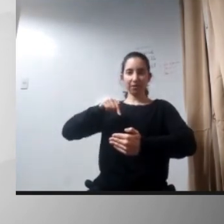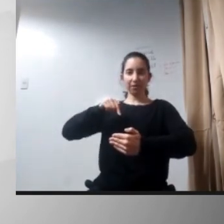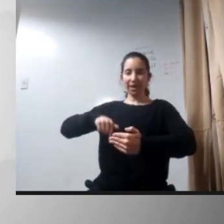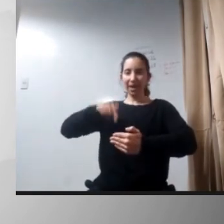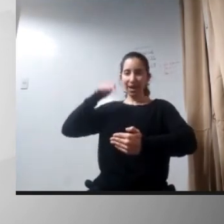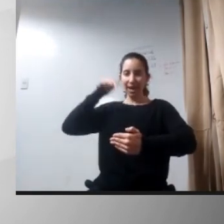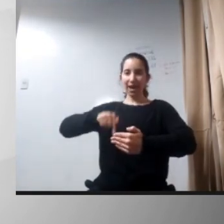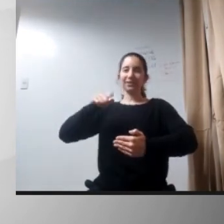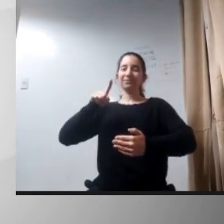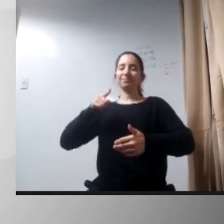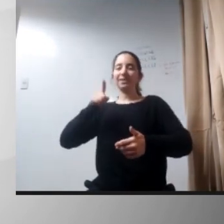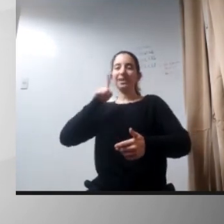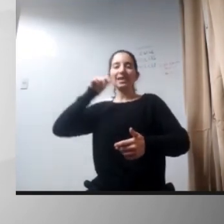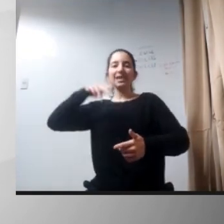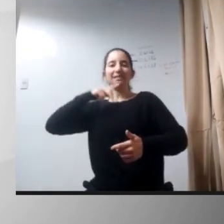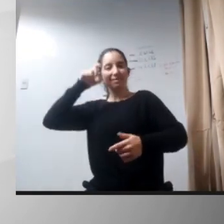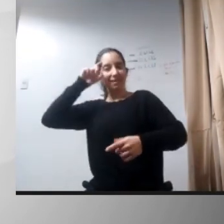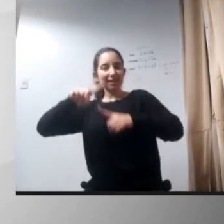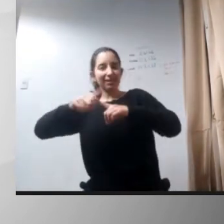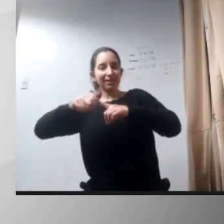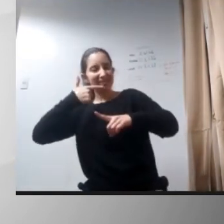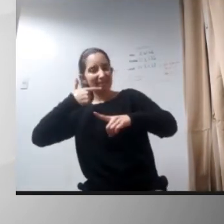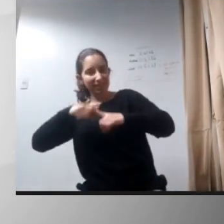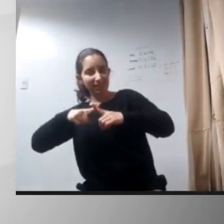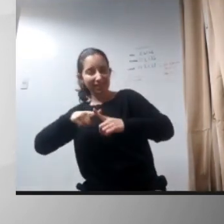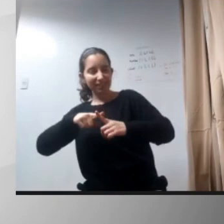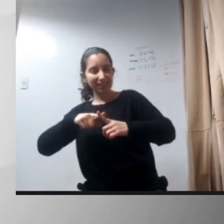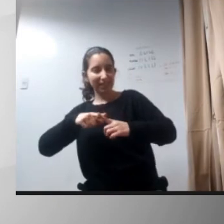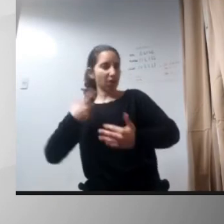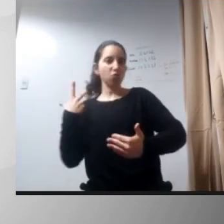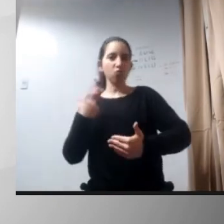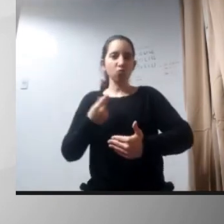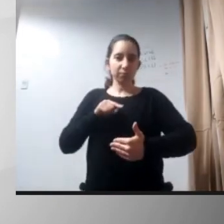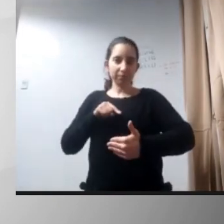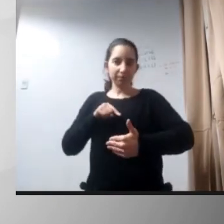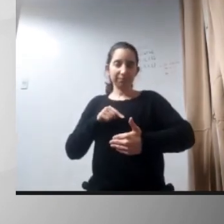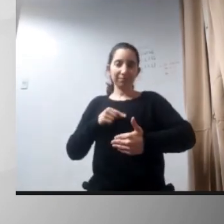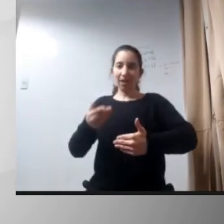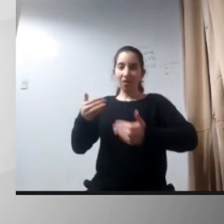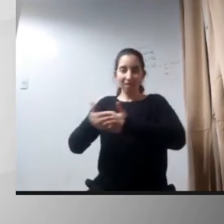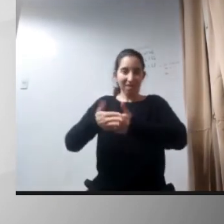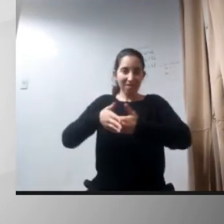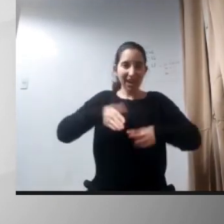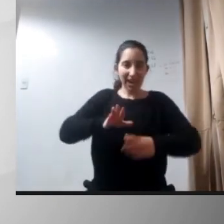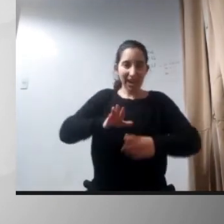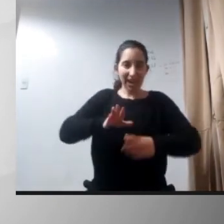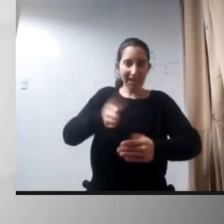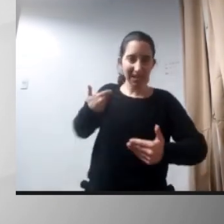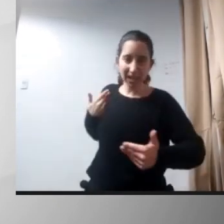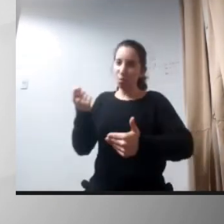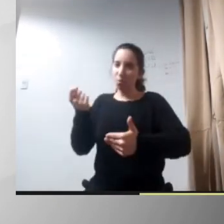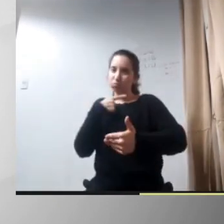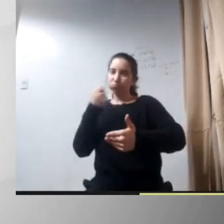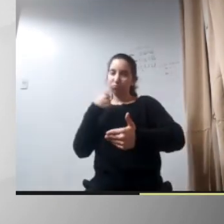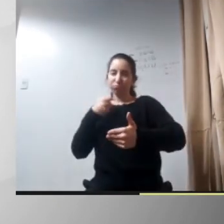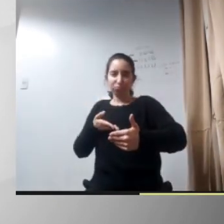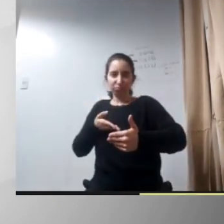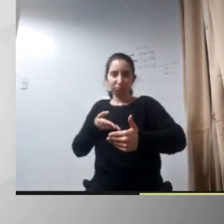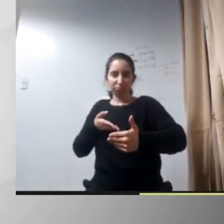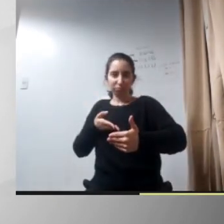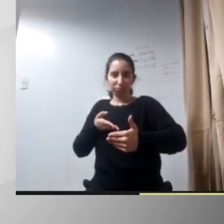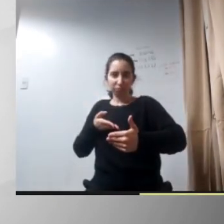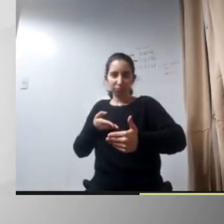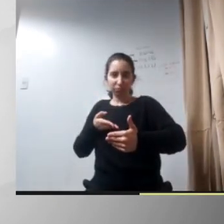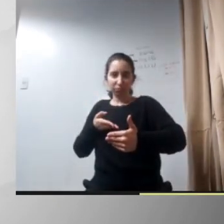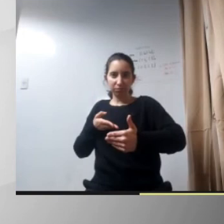rasgos intersex, ¿no?, en su cuerpo. Eso es una intervención prenatal. Nosotros tenemos compañeras